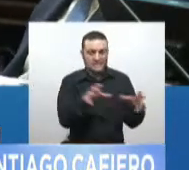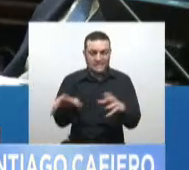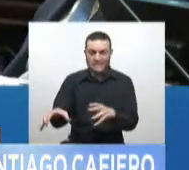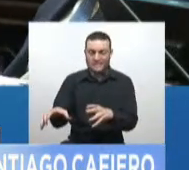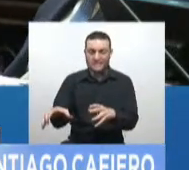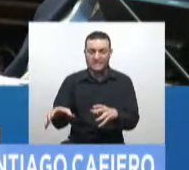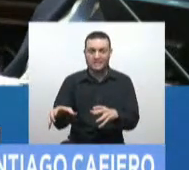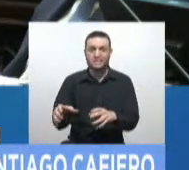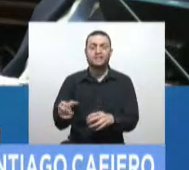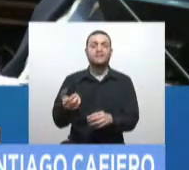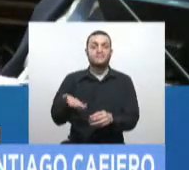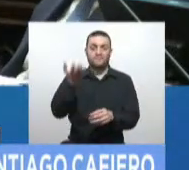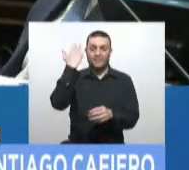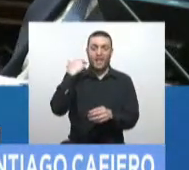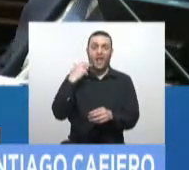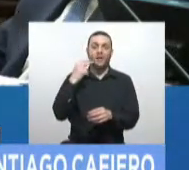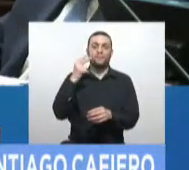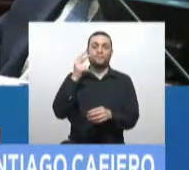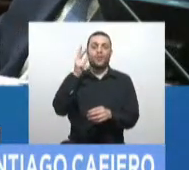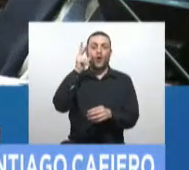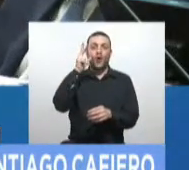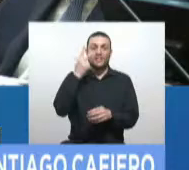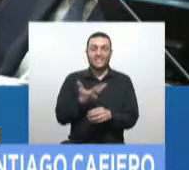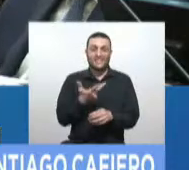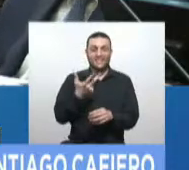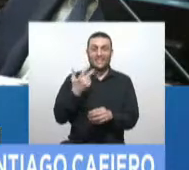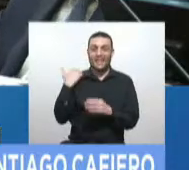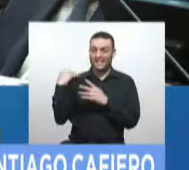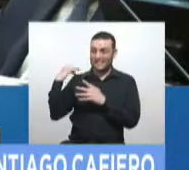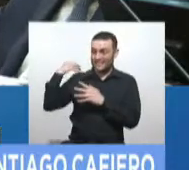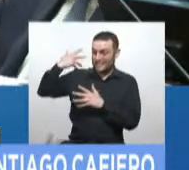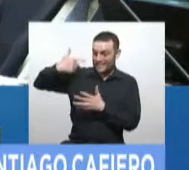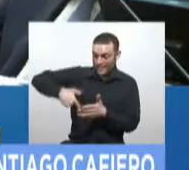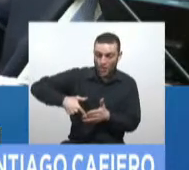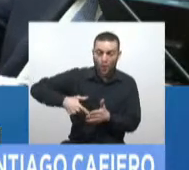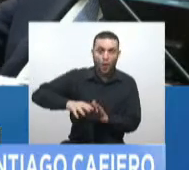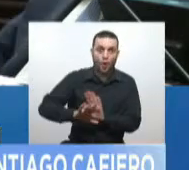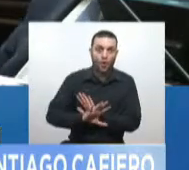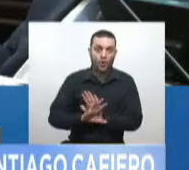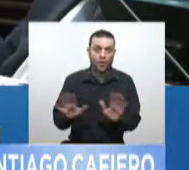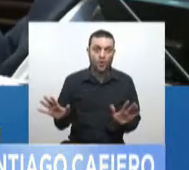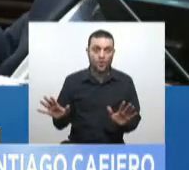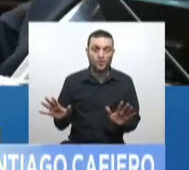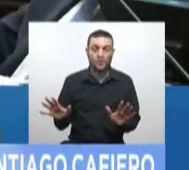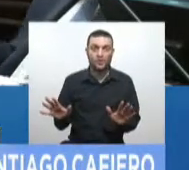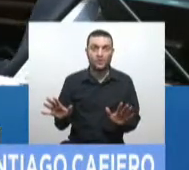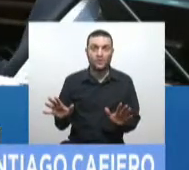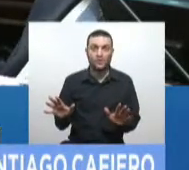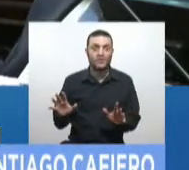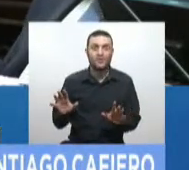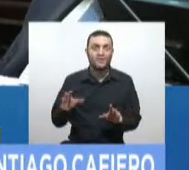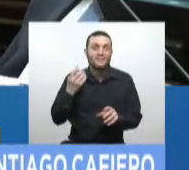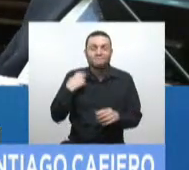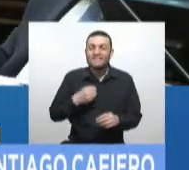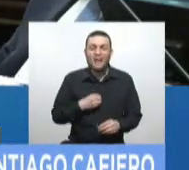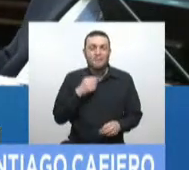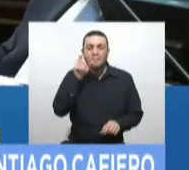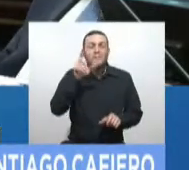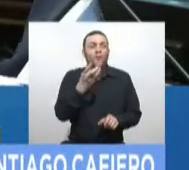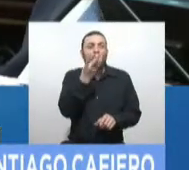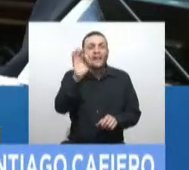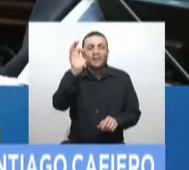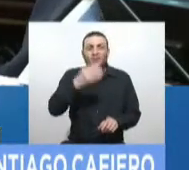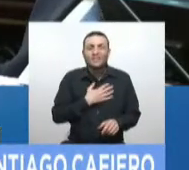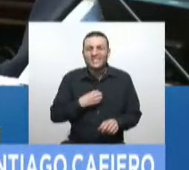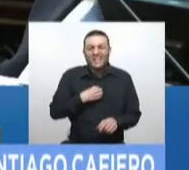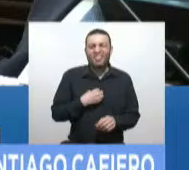Esperá, no termina ahí la frase. Ya te reís con la primera parte. Sí. Coma. Las inversiones van ya